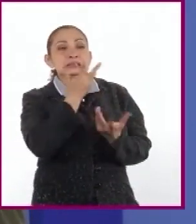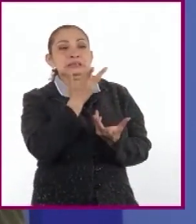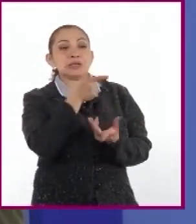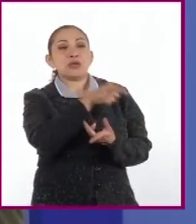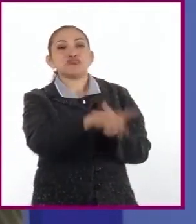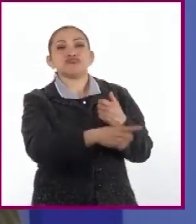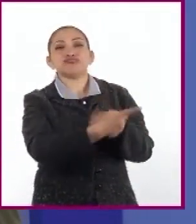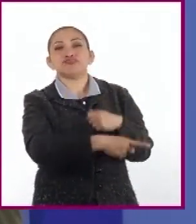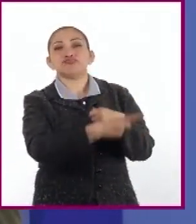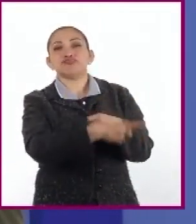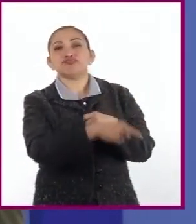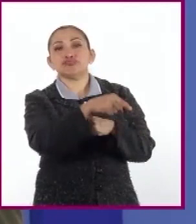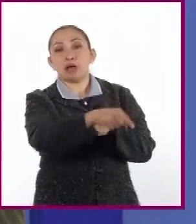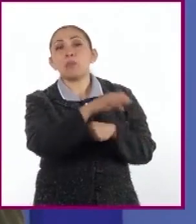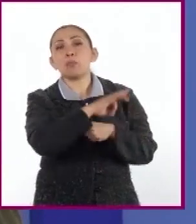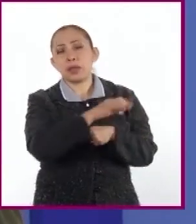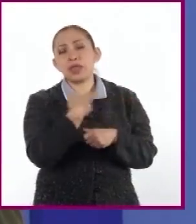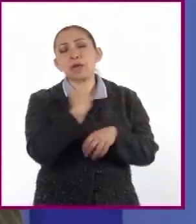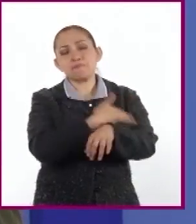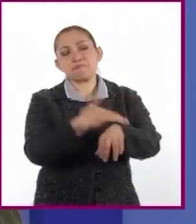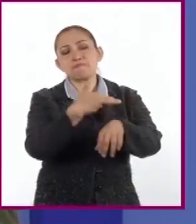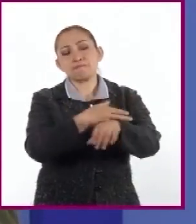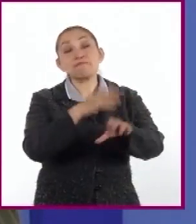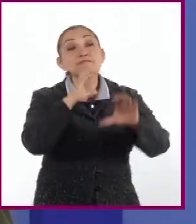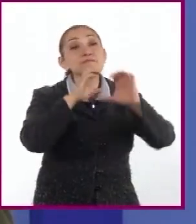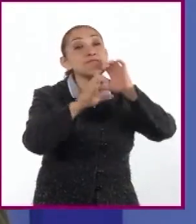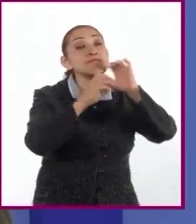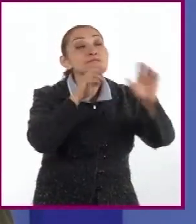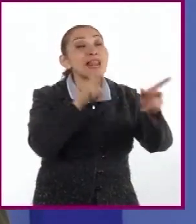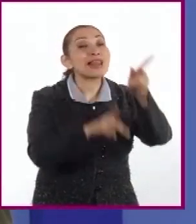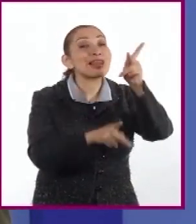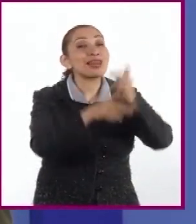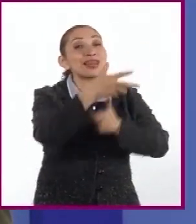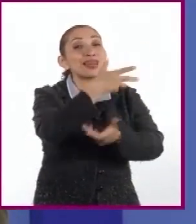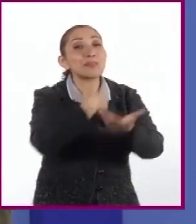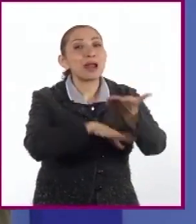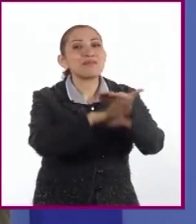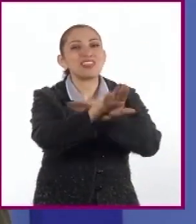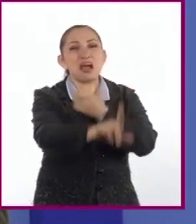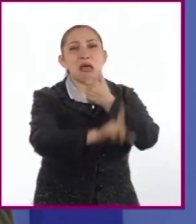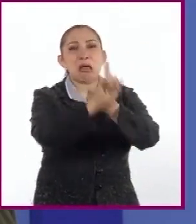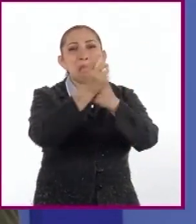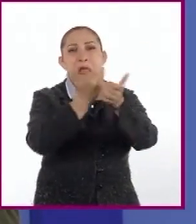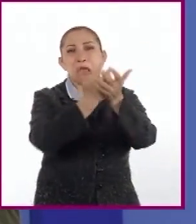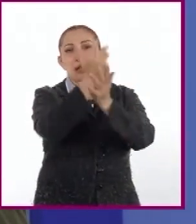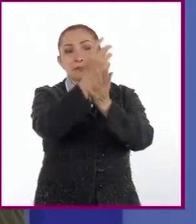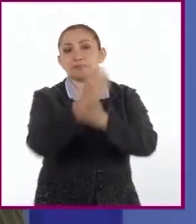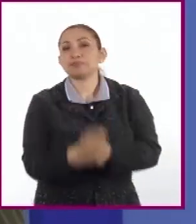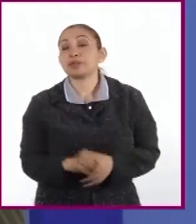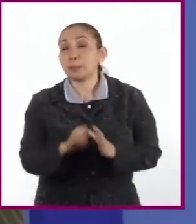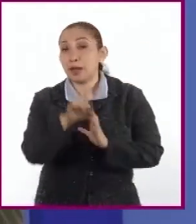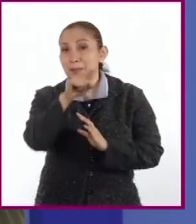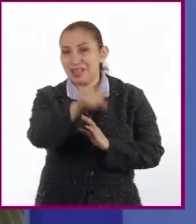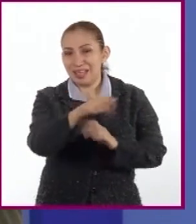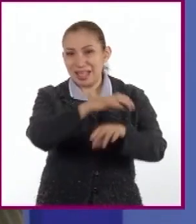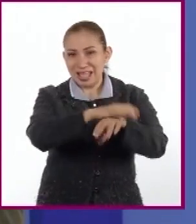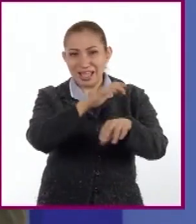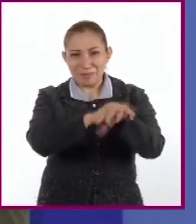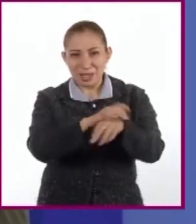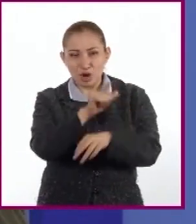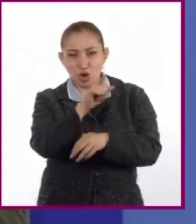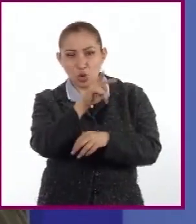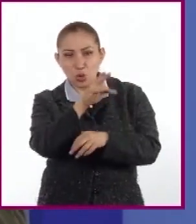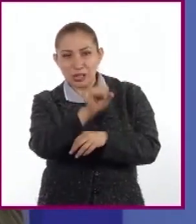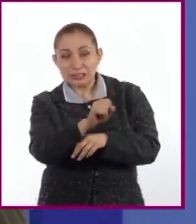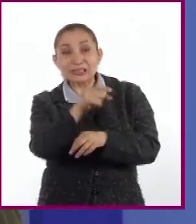puede optar por una solución a partir del diálogo, evitando con ello un conflicto. Por ejemplo, en el caso de los amigos de Luis,